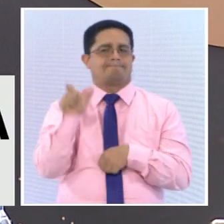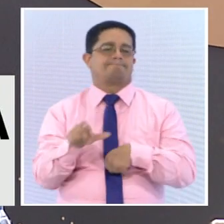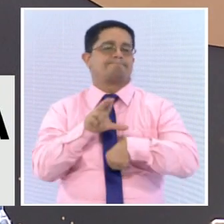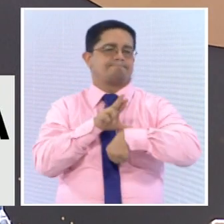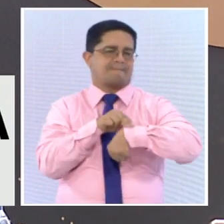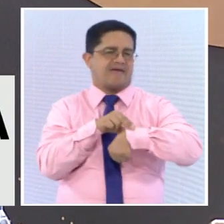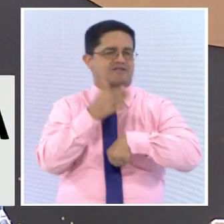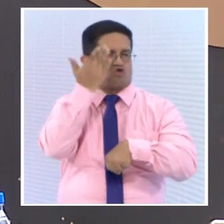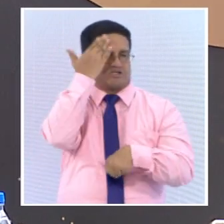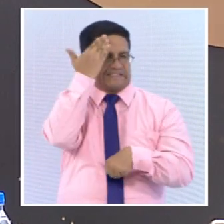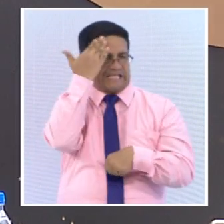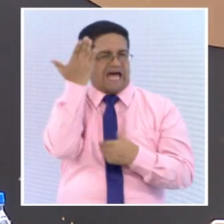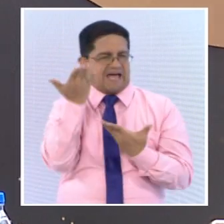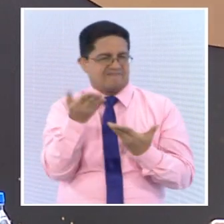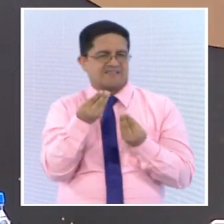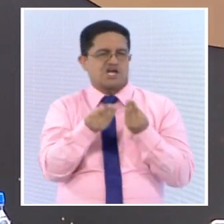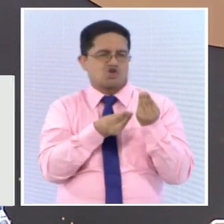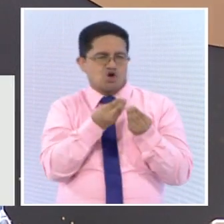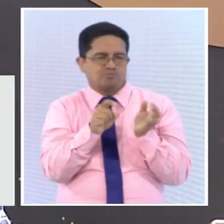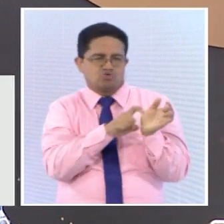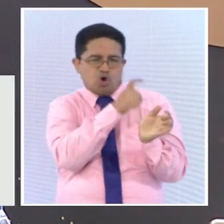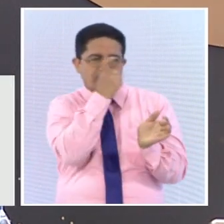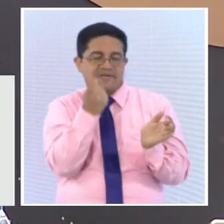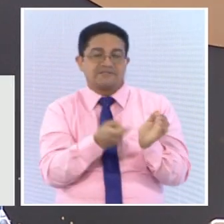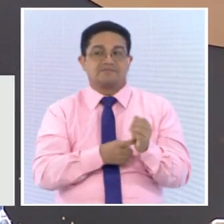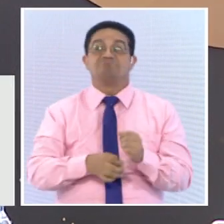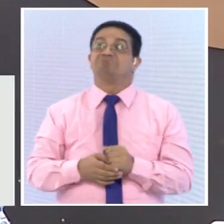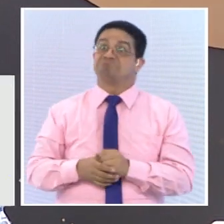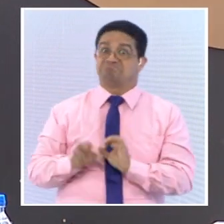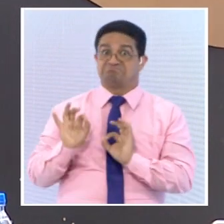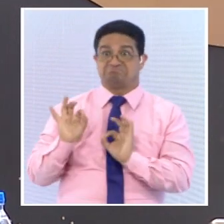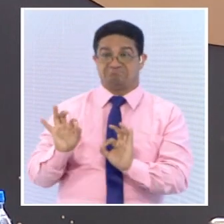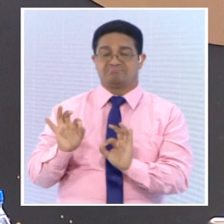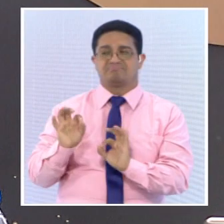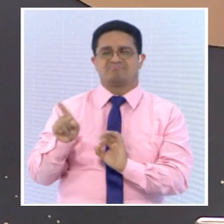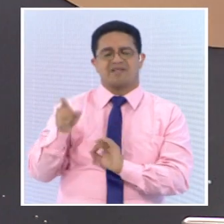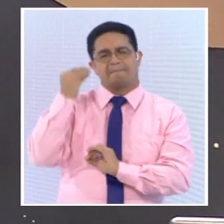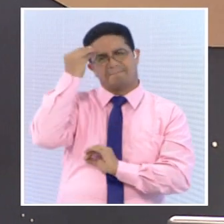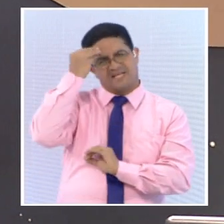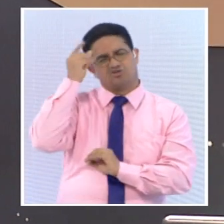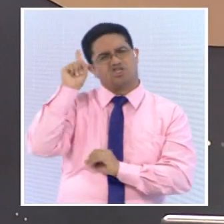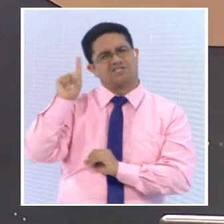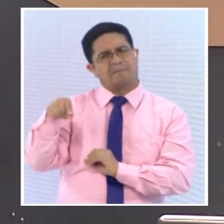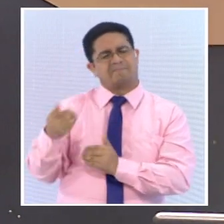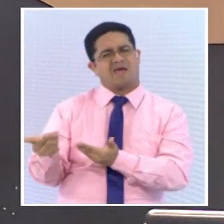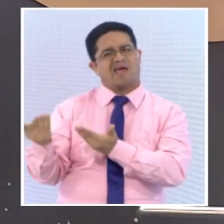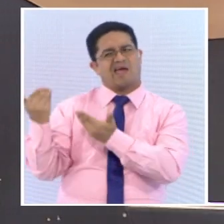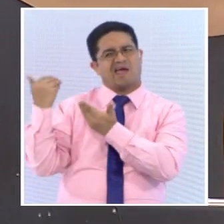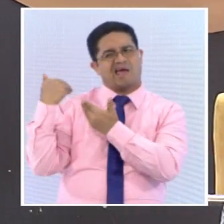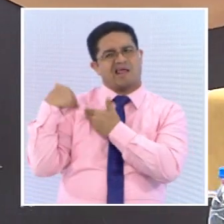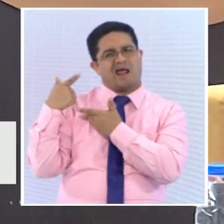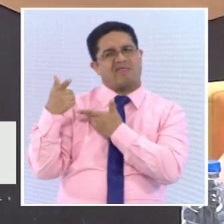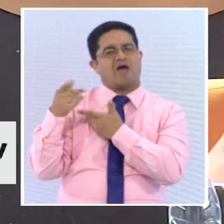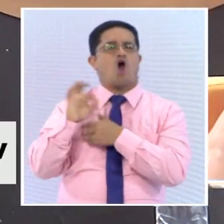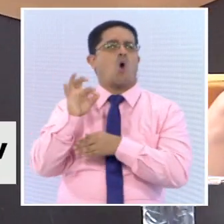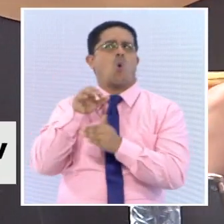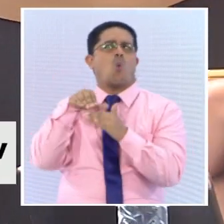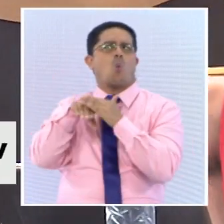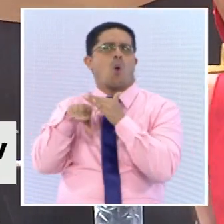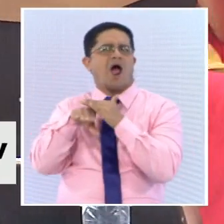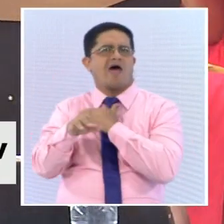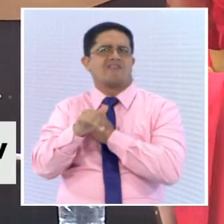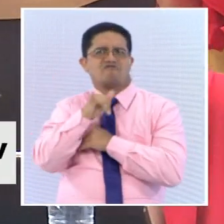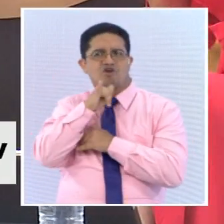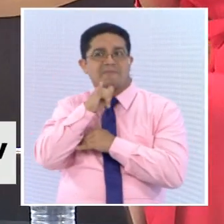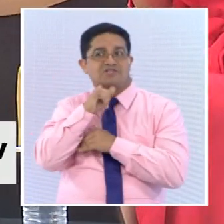porque nos permite verlo de una manera más humana. Por supuesto, además en la aplicación me imagino que va a estar también descargada toda la información del historial médico de este paciente para que